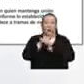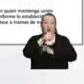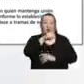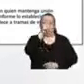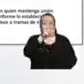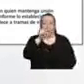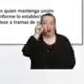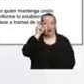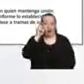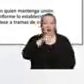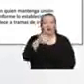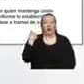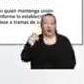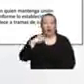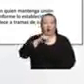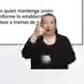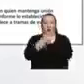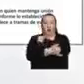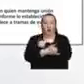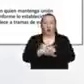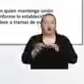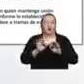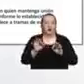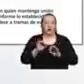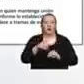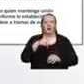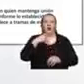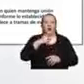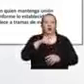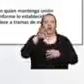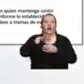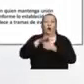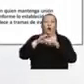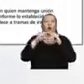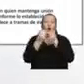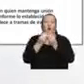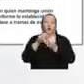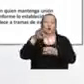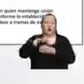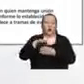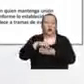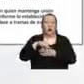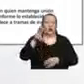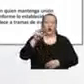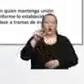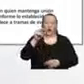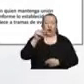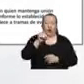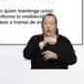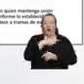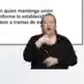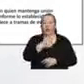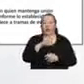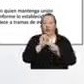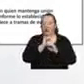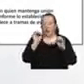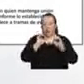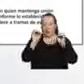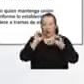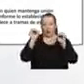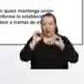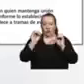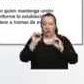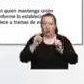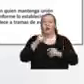osorno puede ser candidato que hace el funcionario electoral nemesio pero seguramente no él dice que no tiene pero si no no hay que ver lo que ha declarado